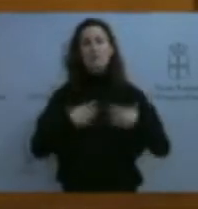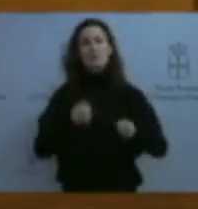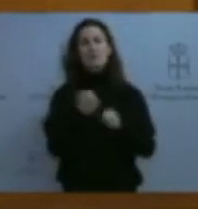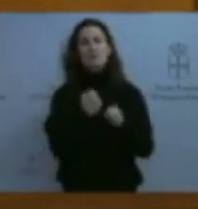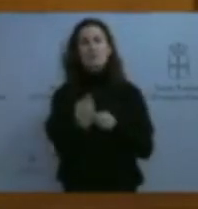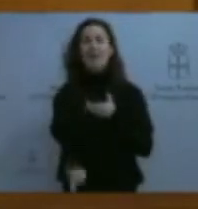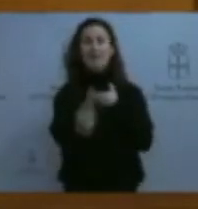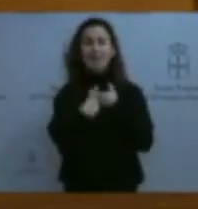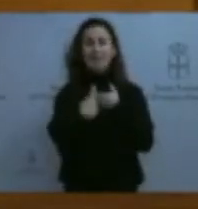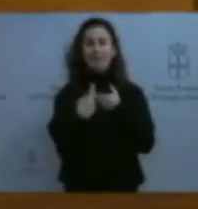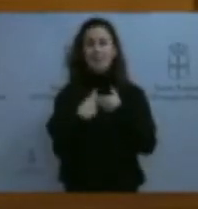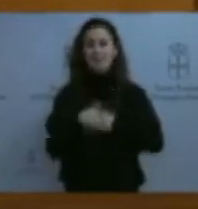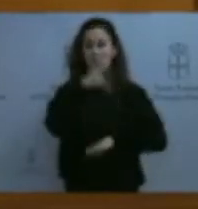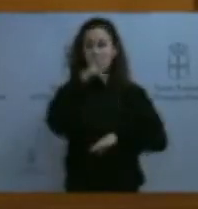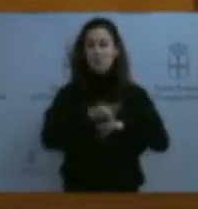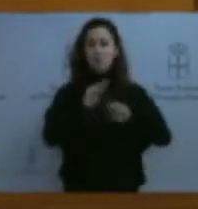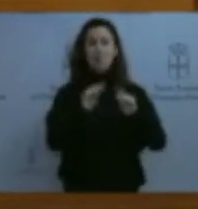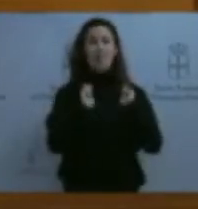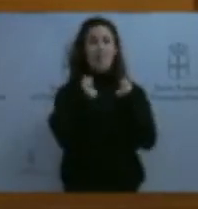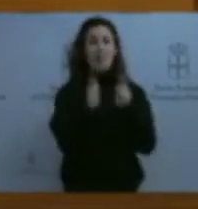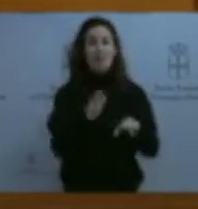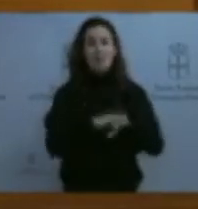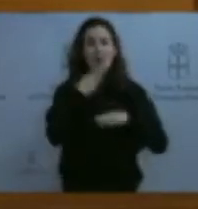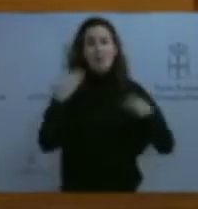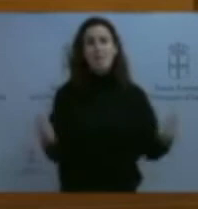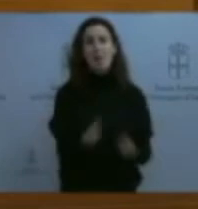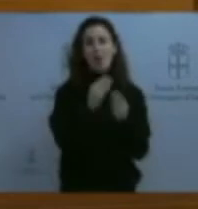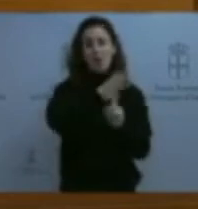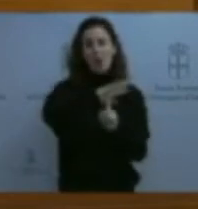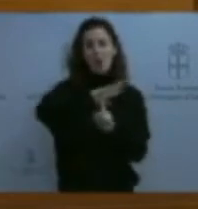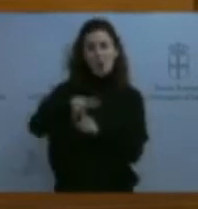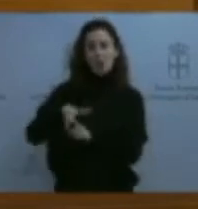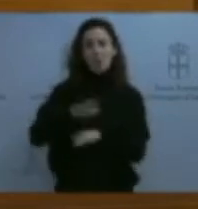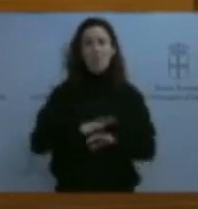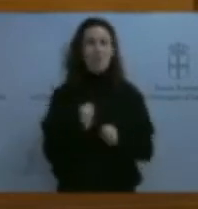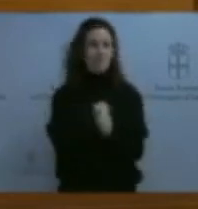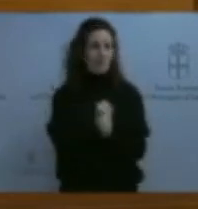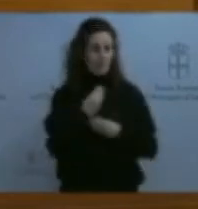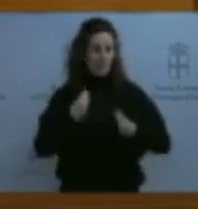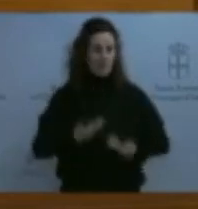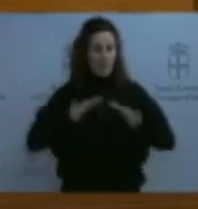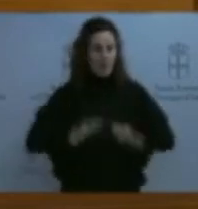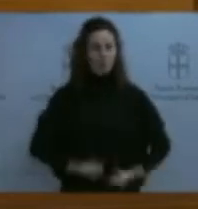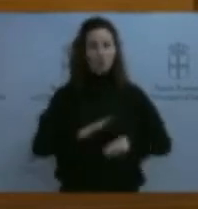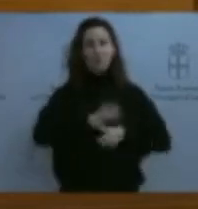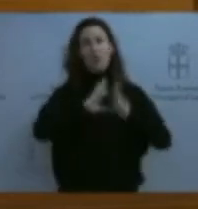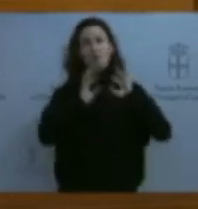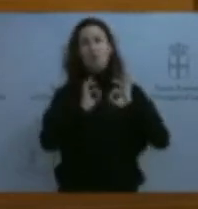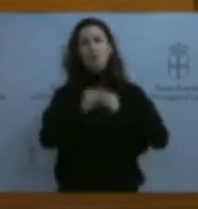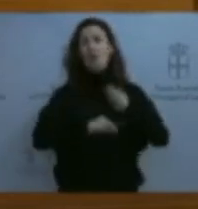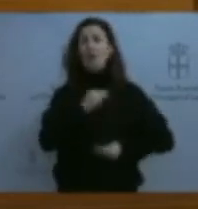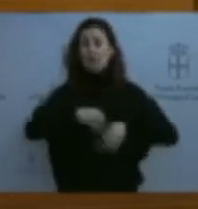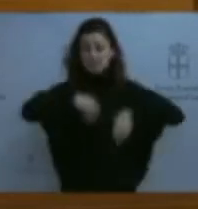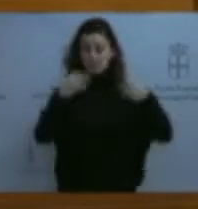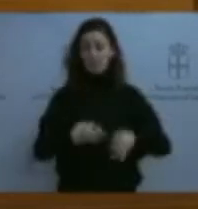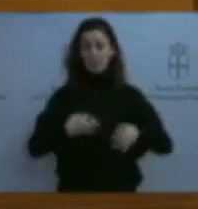los trabajadores contribuye a un mejor ambiente de trabajo. De hecho, para la aplicación de un programa de salud y seguridad en el